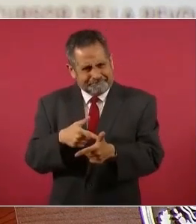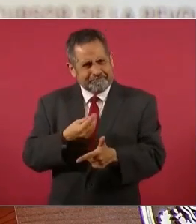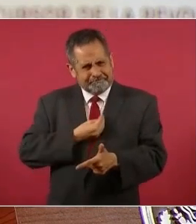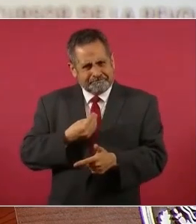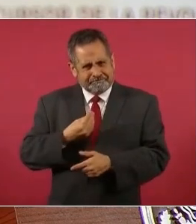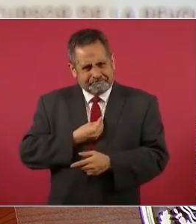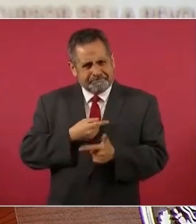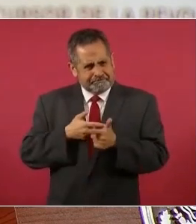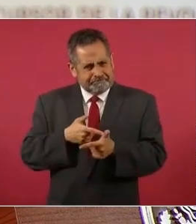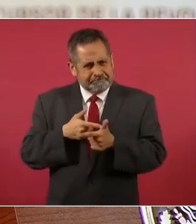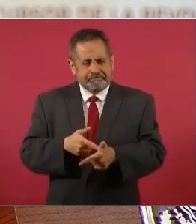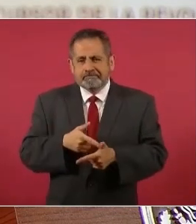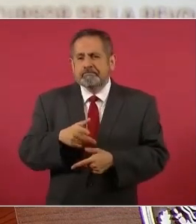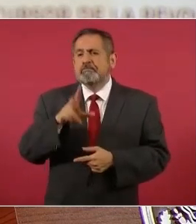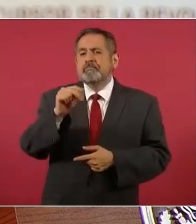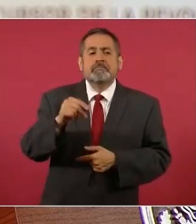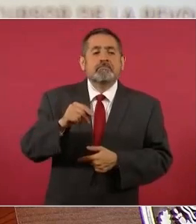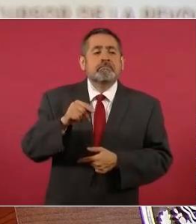de no cansarse,